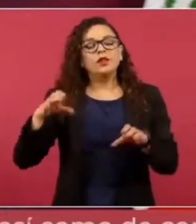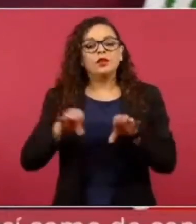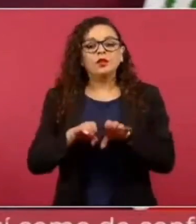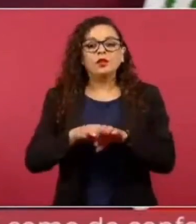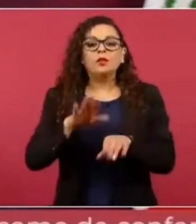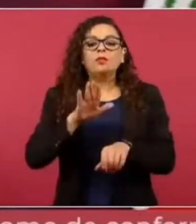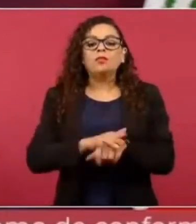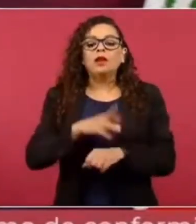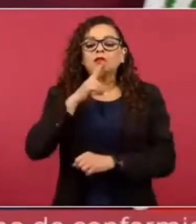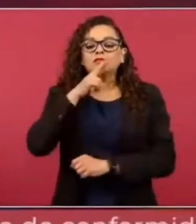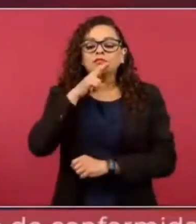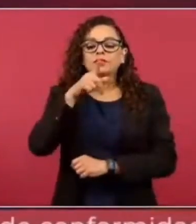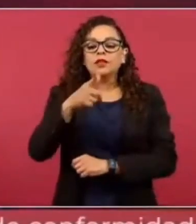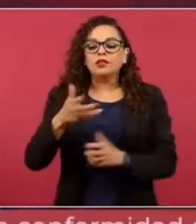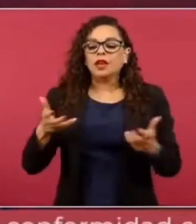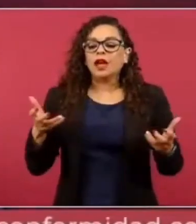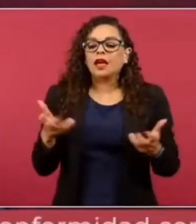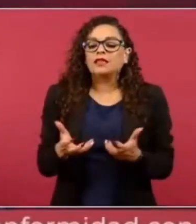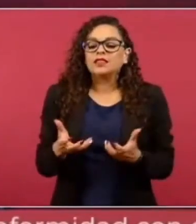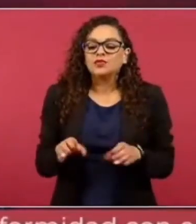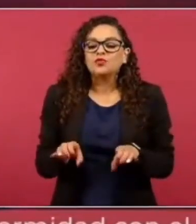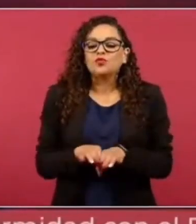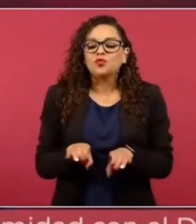Porque el que hizo eso,